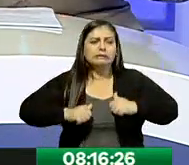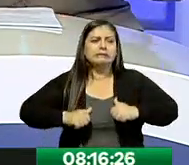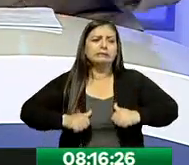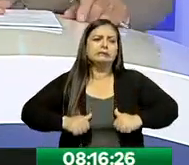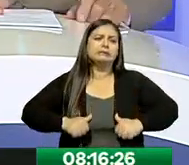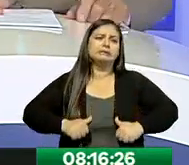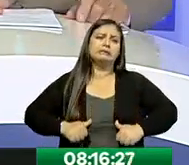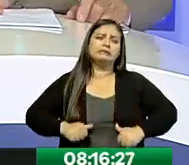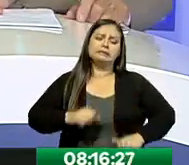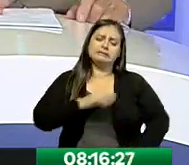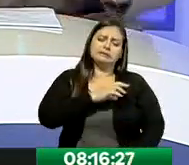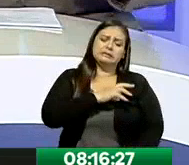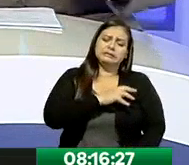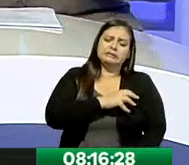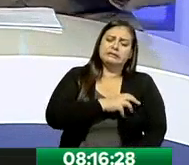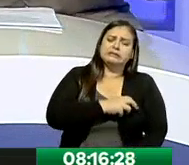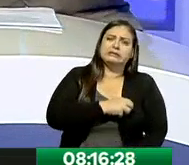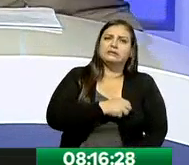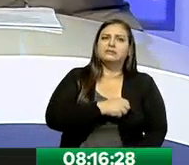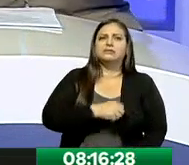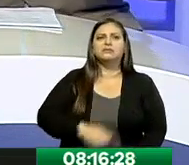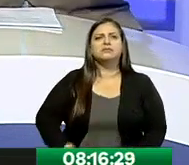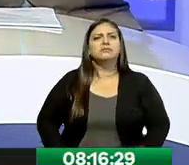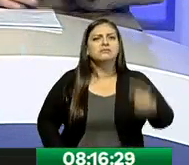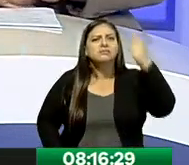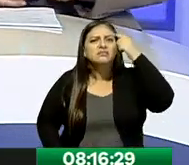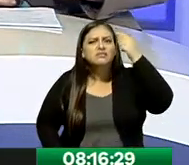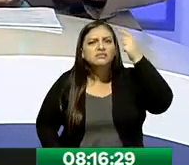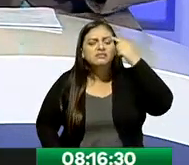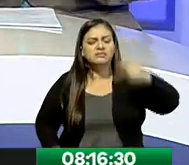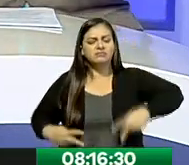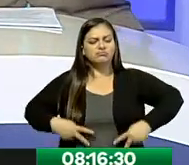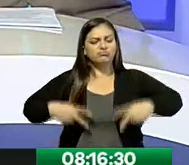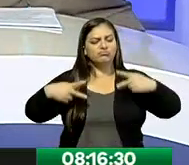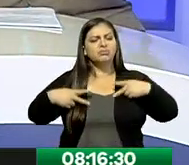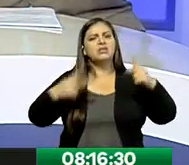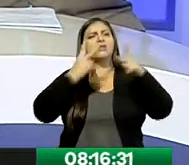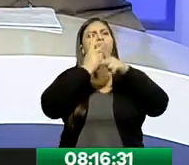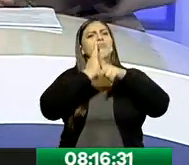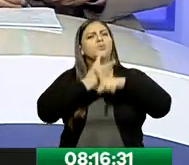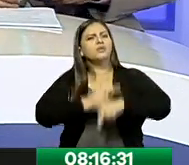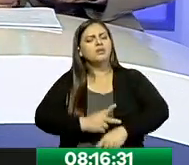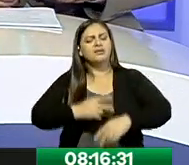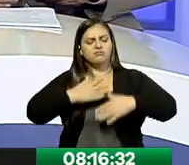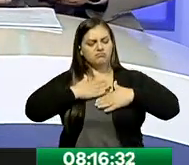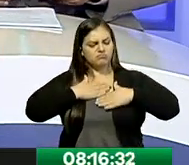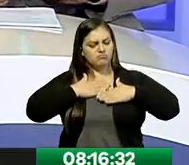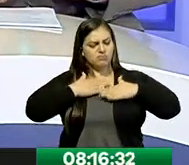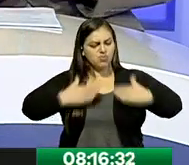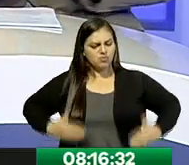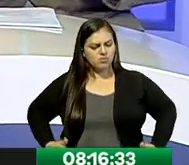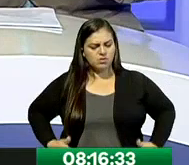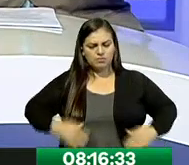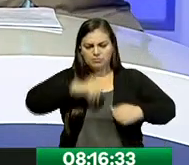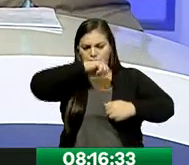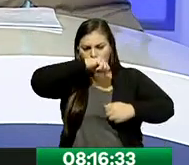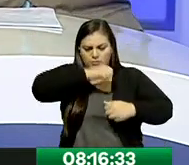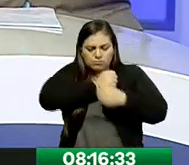queda sufriendo. Por favor, respétense un poco más. Quiéranse un poco más. Usen el casco, que no es